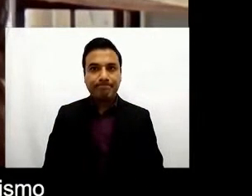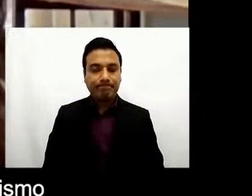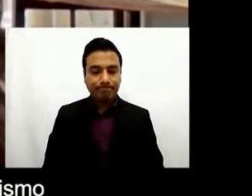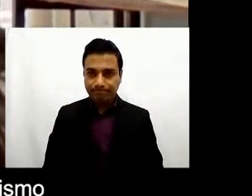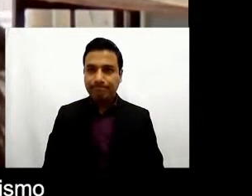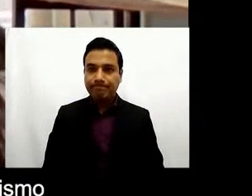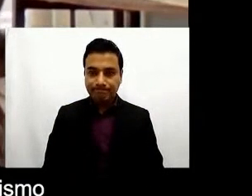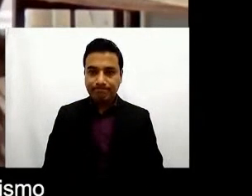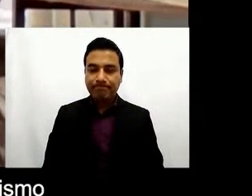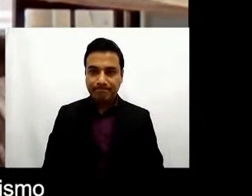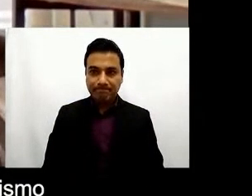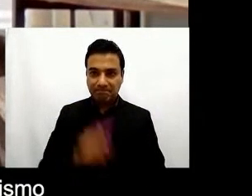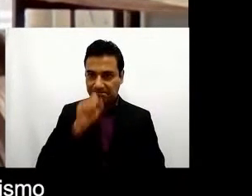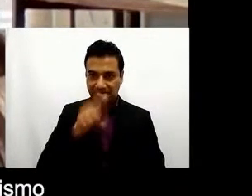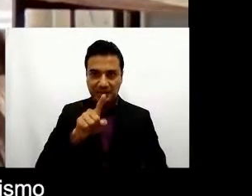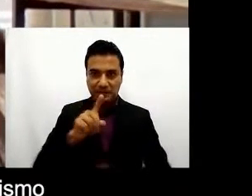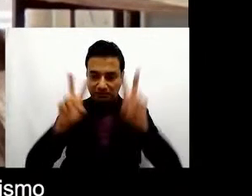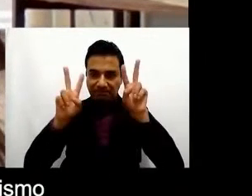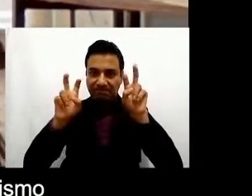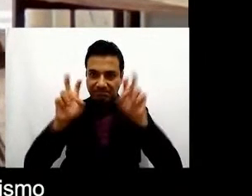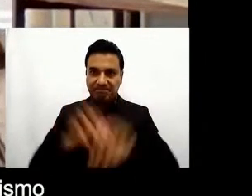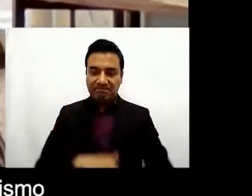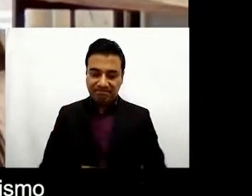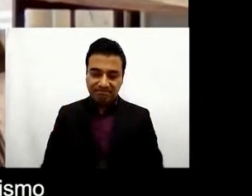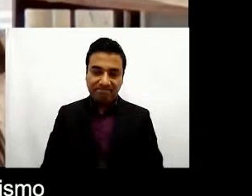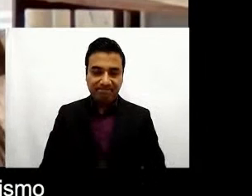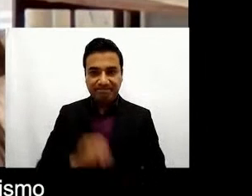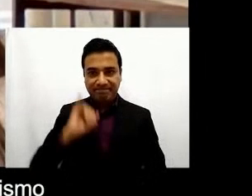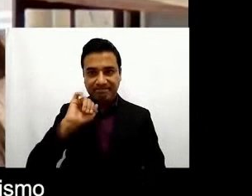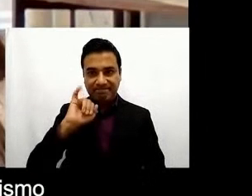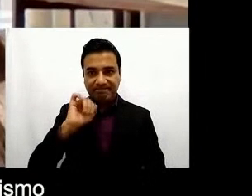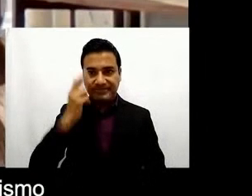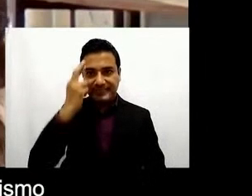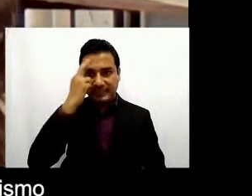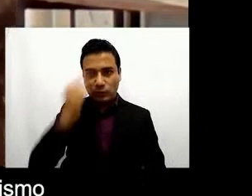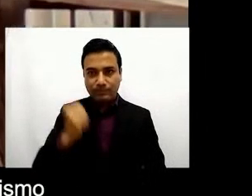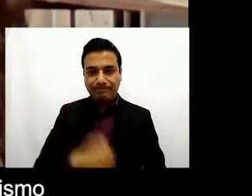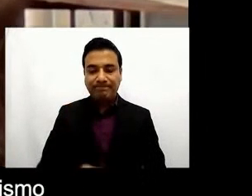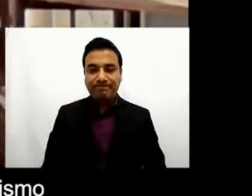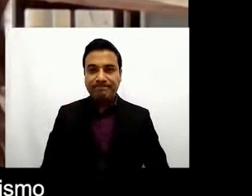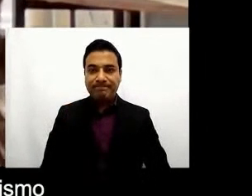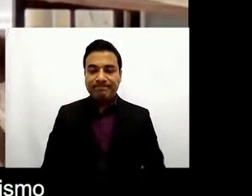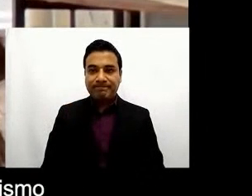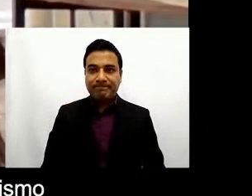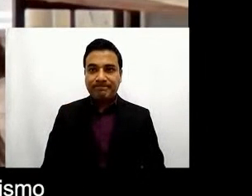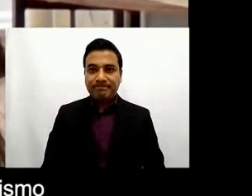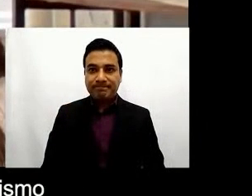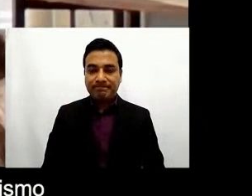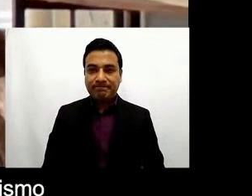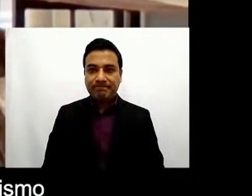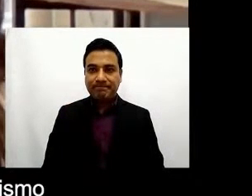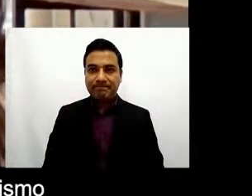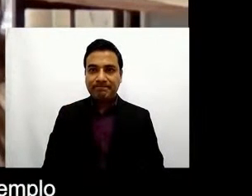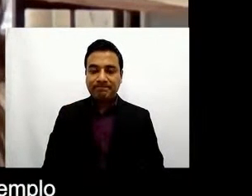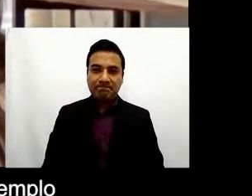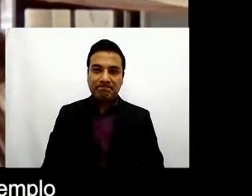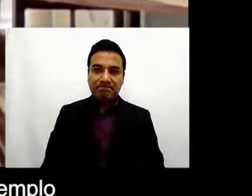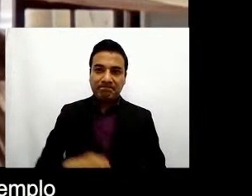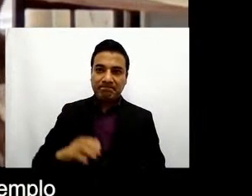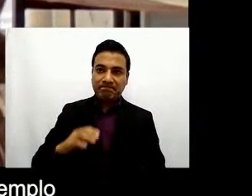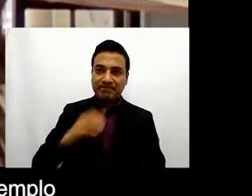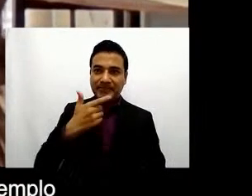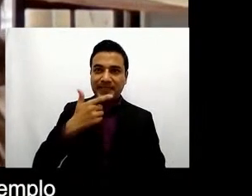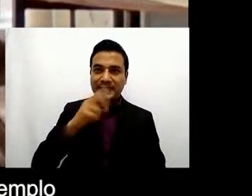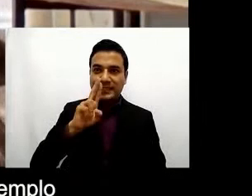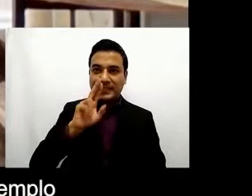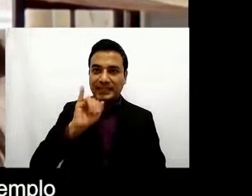mismo camino, bueno, además de algunas de las cosas que ya planteaba Guillermo